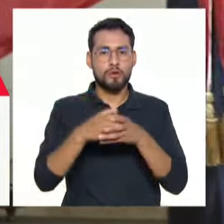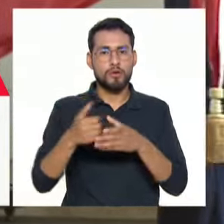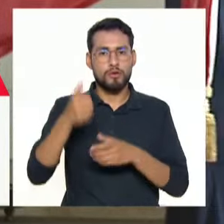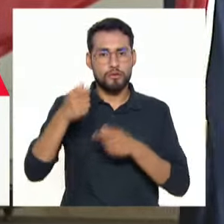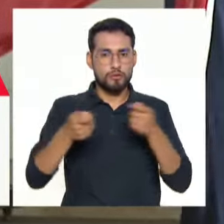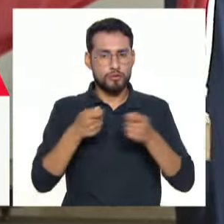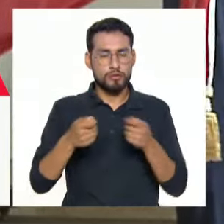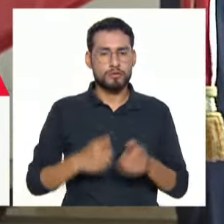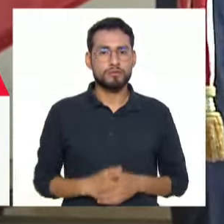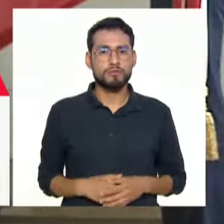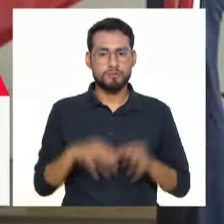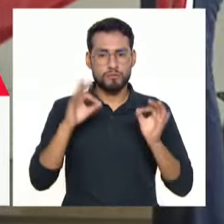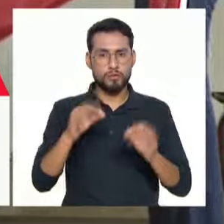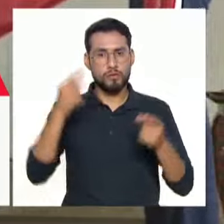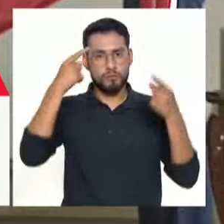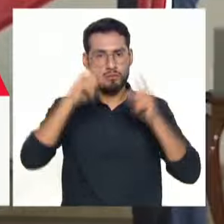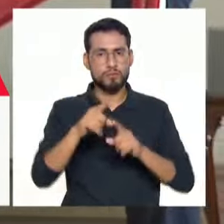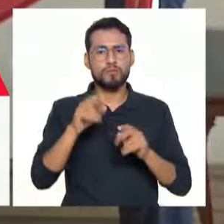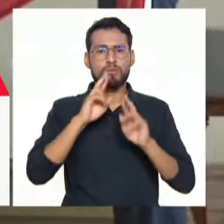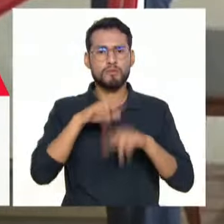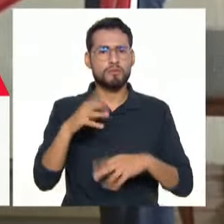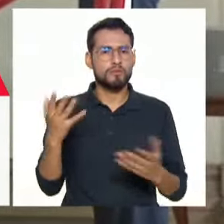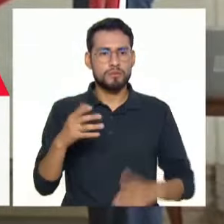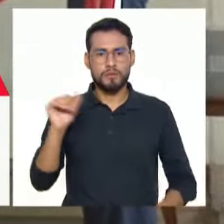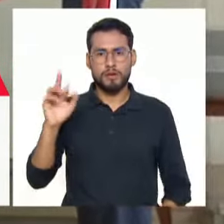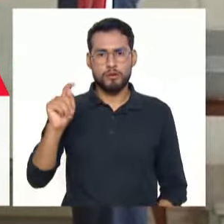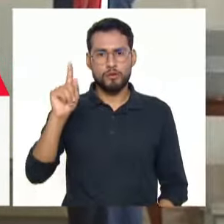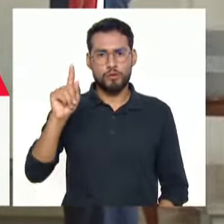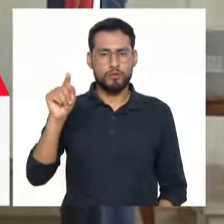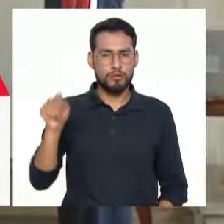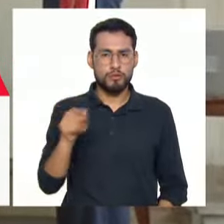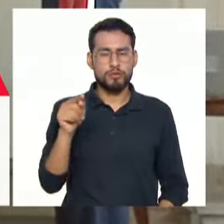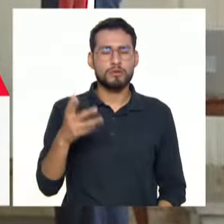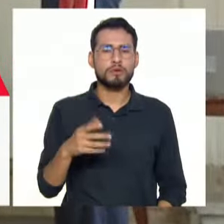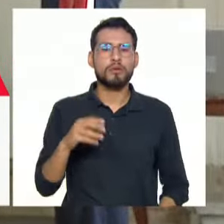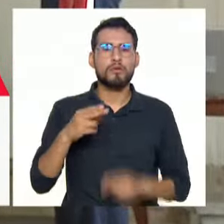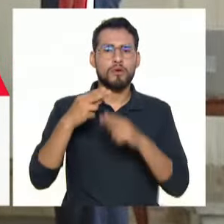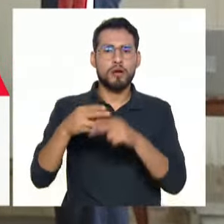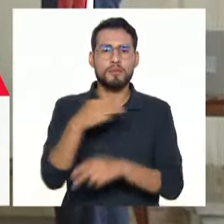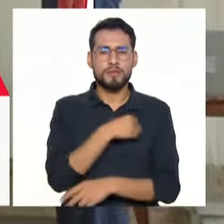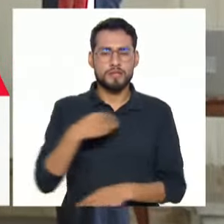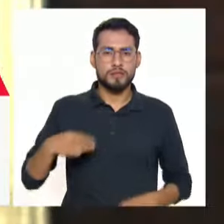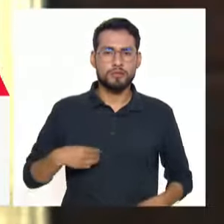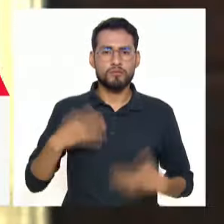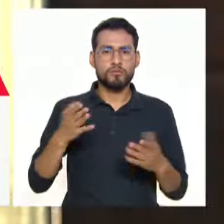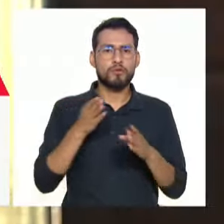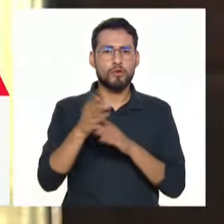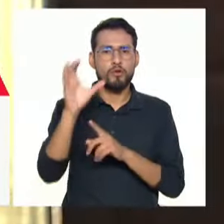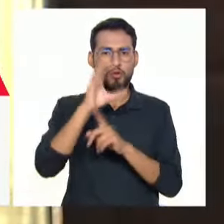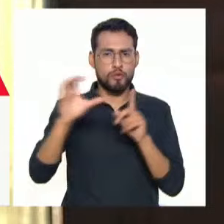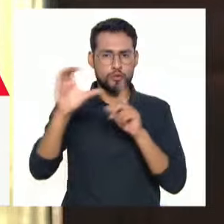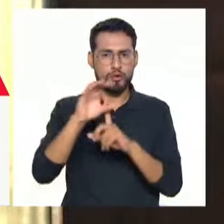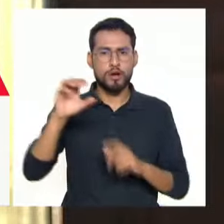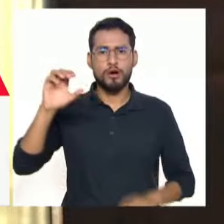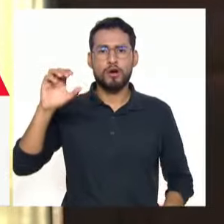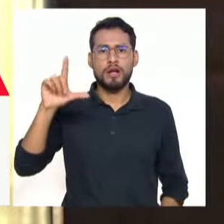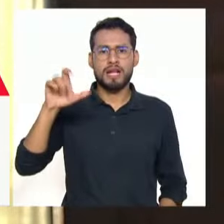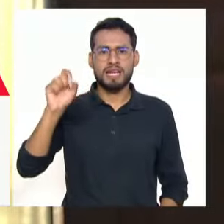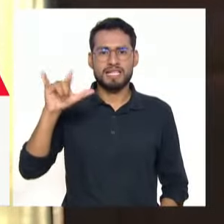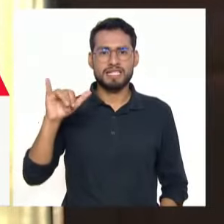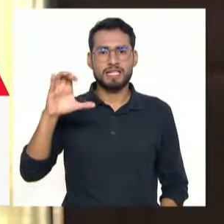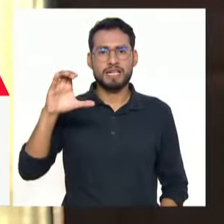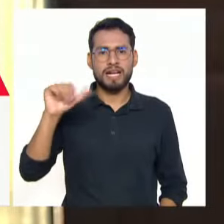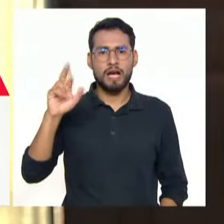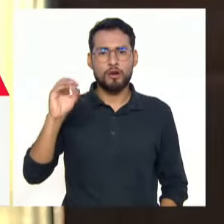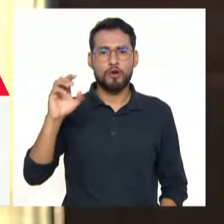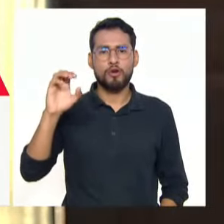Ejecutivo, y, estando al acordado, se resuelve. Artículo 1. Nombrar ministra de Estado en el Despacho de Cultura a la señora Leslie